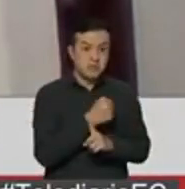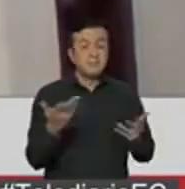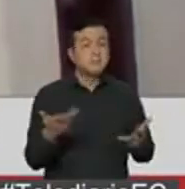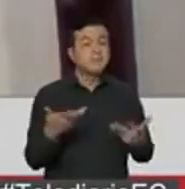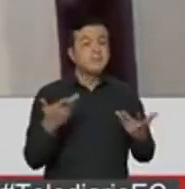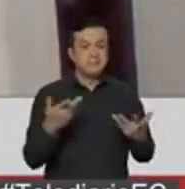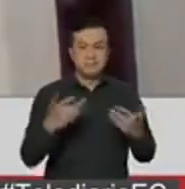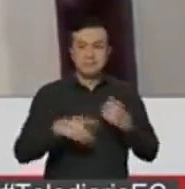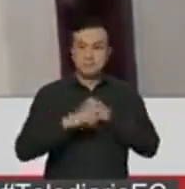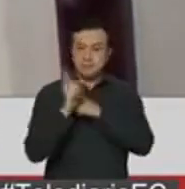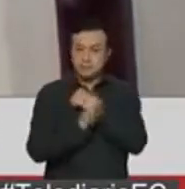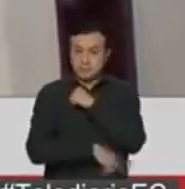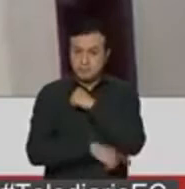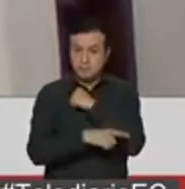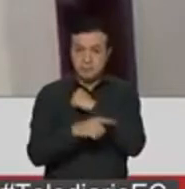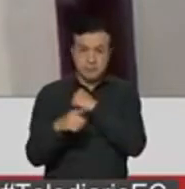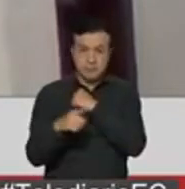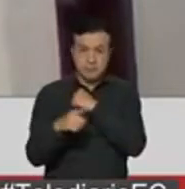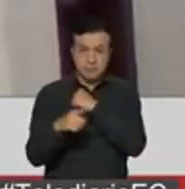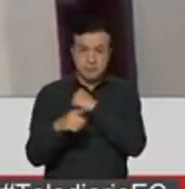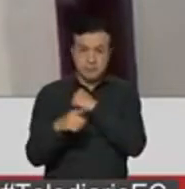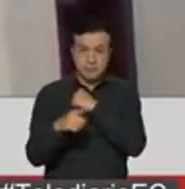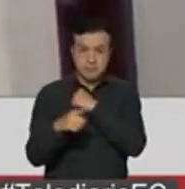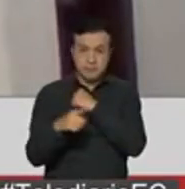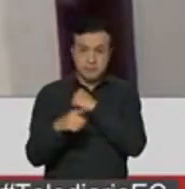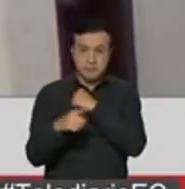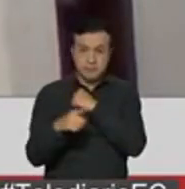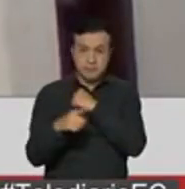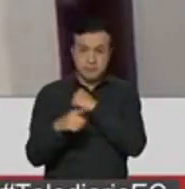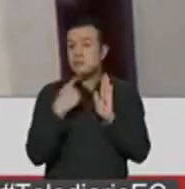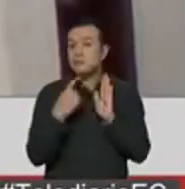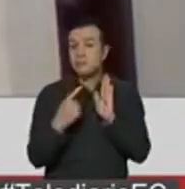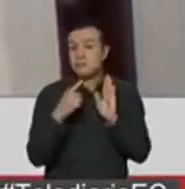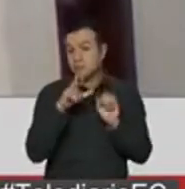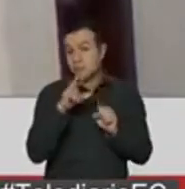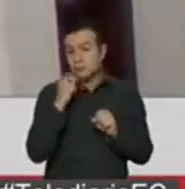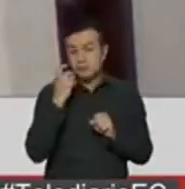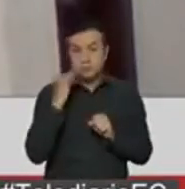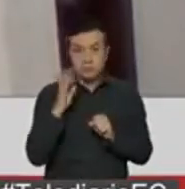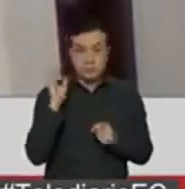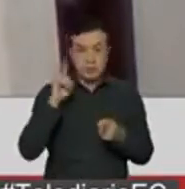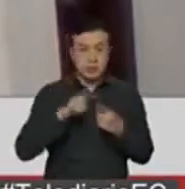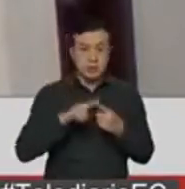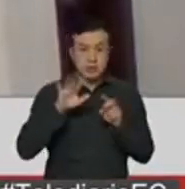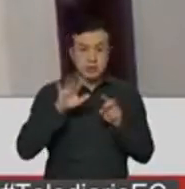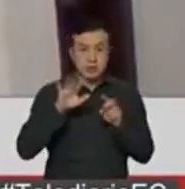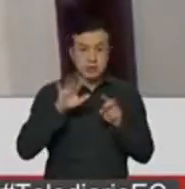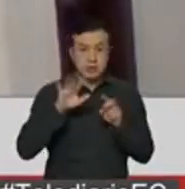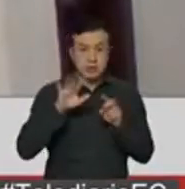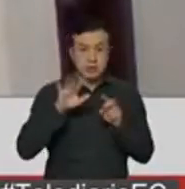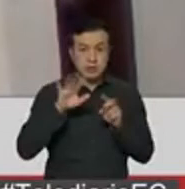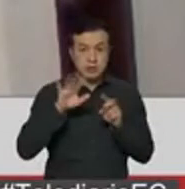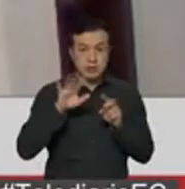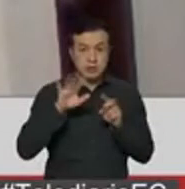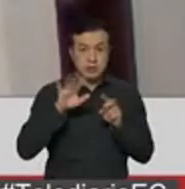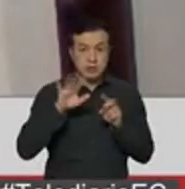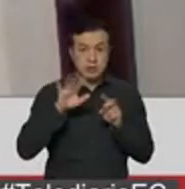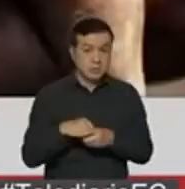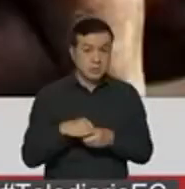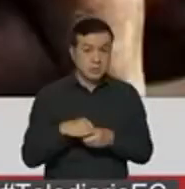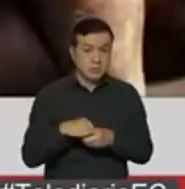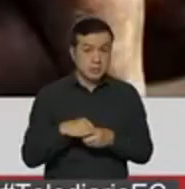se aplicarán las penas del capítulo de lesiones, y que van desde los 30 días hasta los 7 años de prisión. En Ecuador